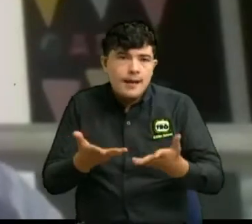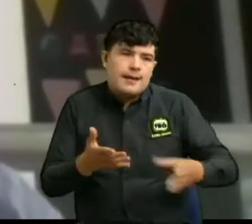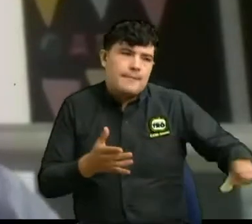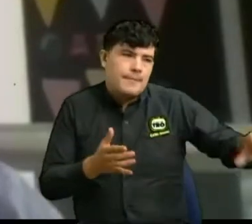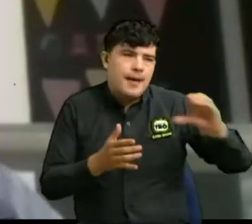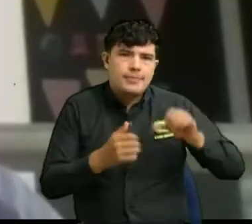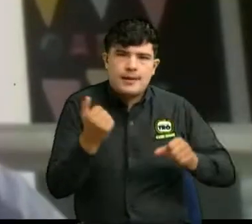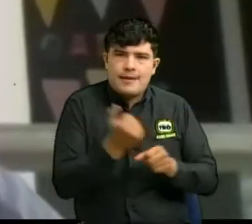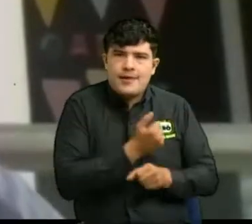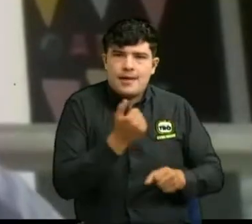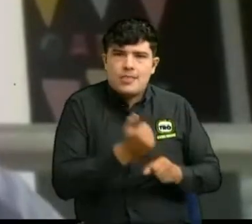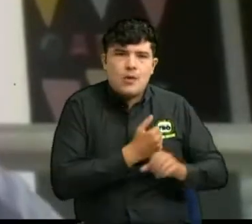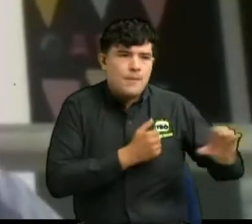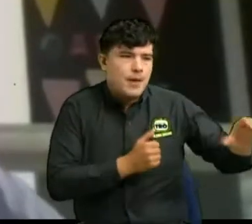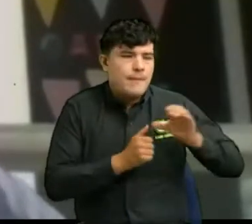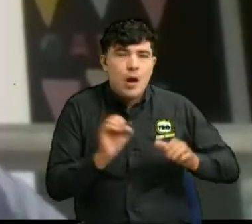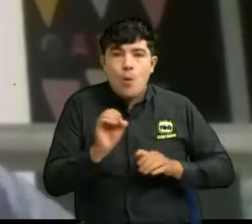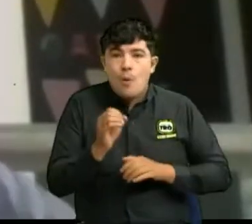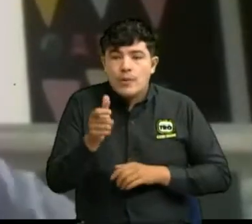si es empleado.